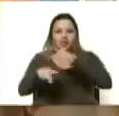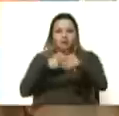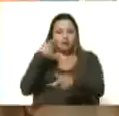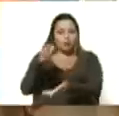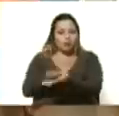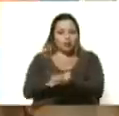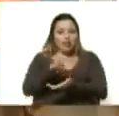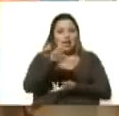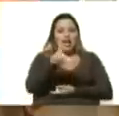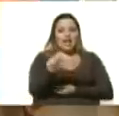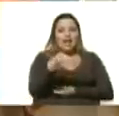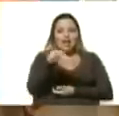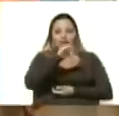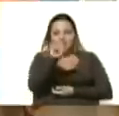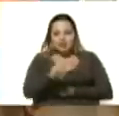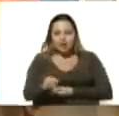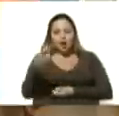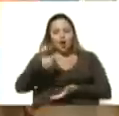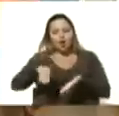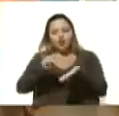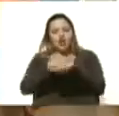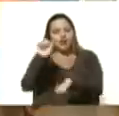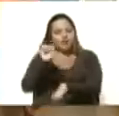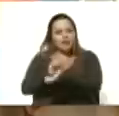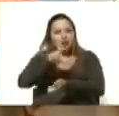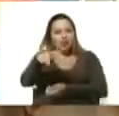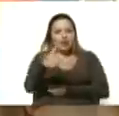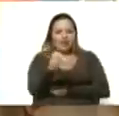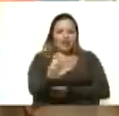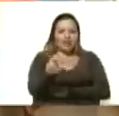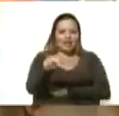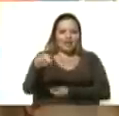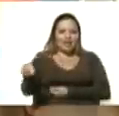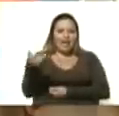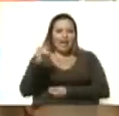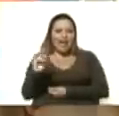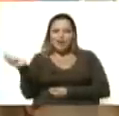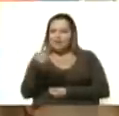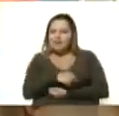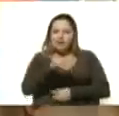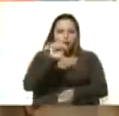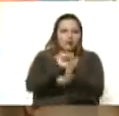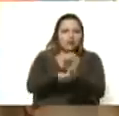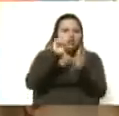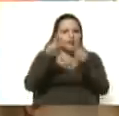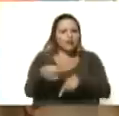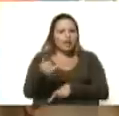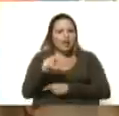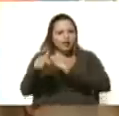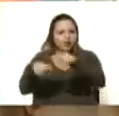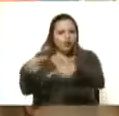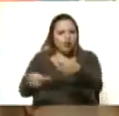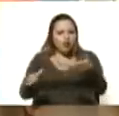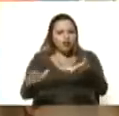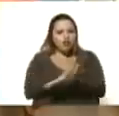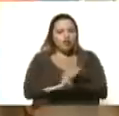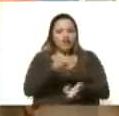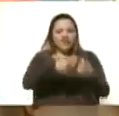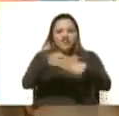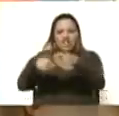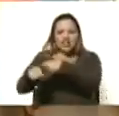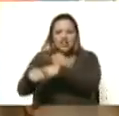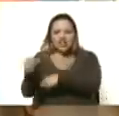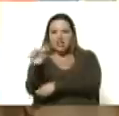de Carlos Lam, vuelve a ser detenido Glenn Castellano y dura meses preso por también cometer delitos de tráfico de